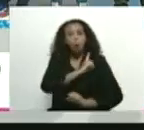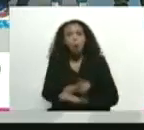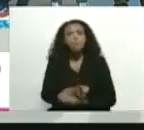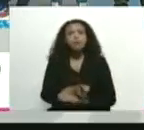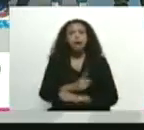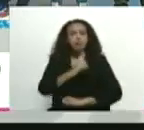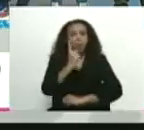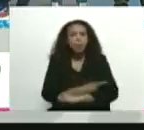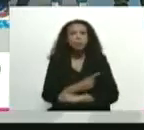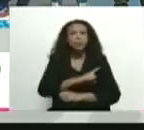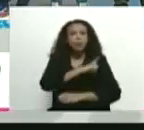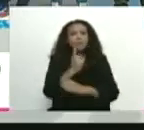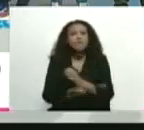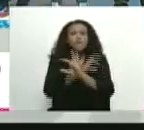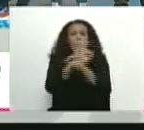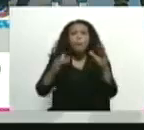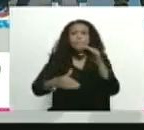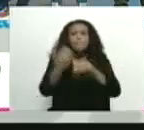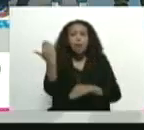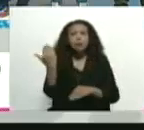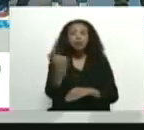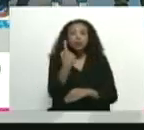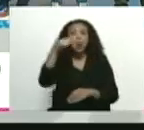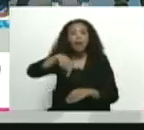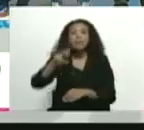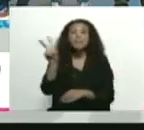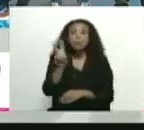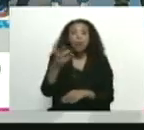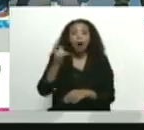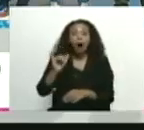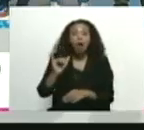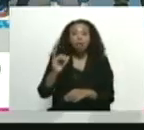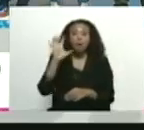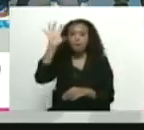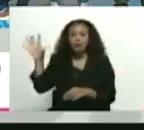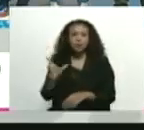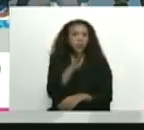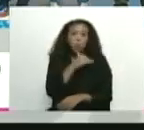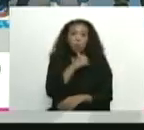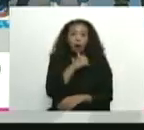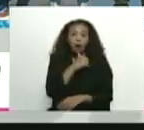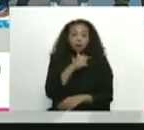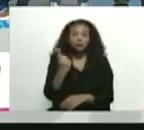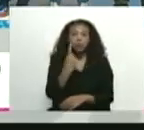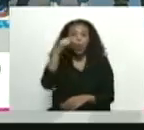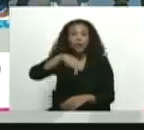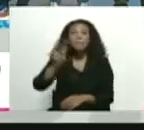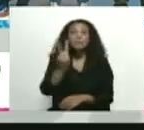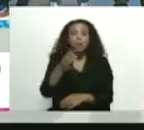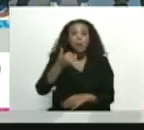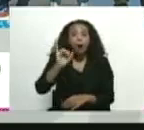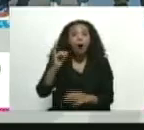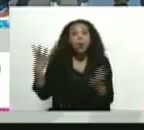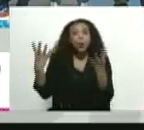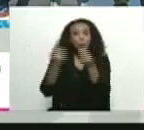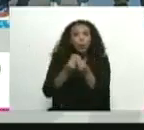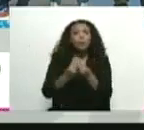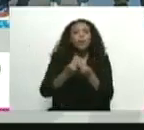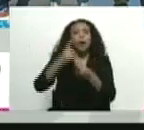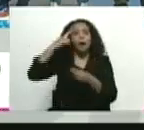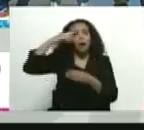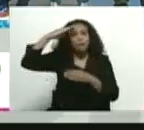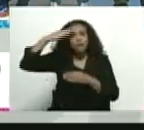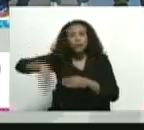así. Esto es un método de gobierno que solo existe en Venezuela. Solo existe aquí. El 1x10 es el buen gobierno, junto al poder